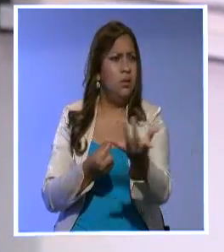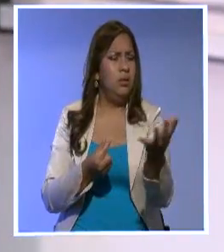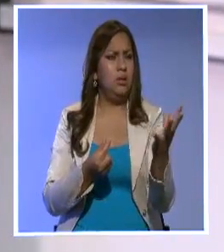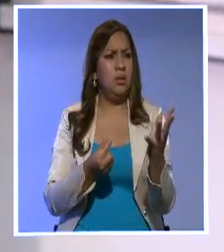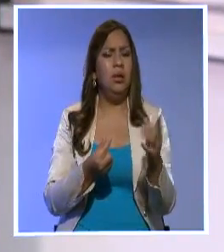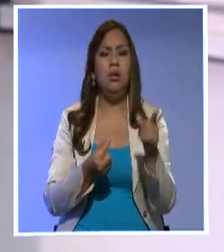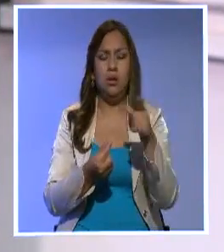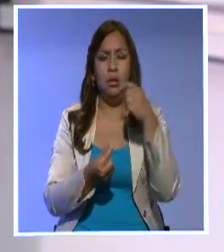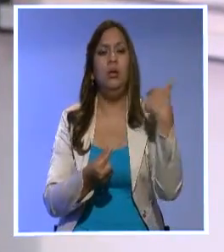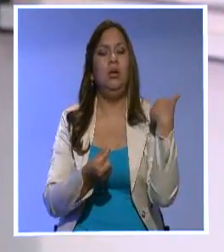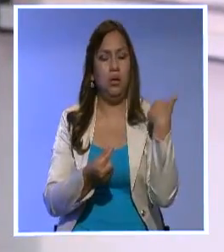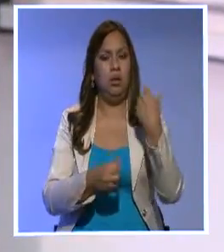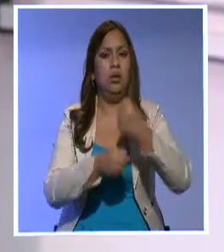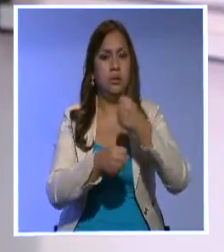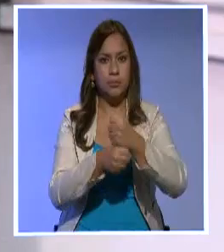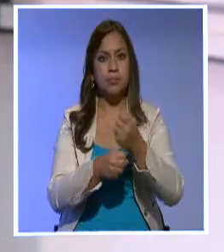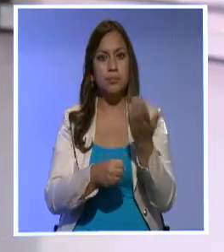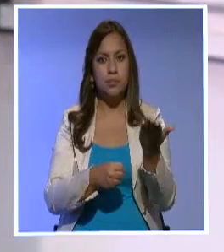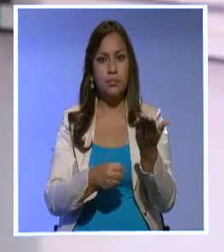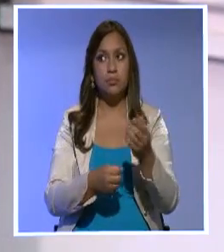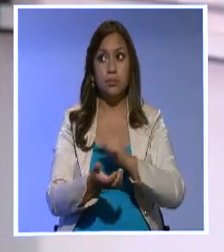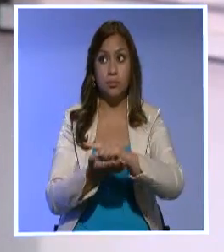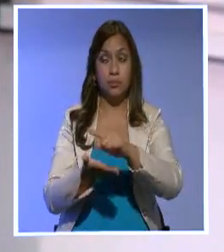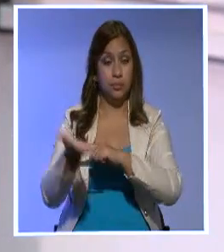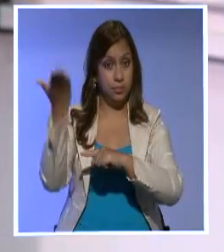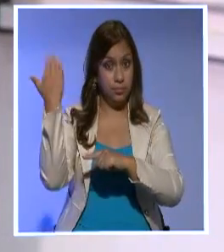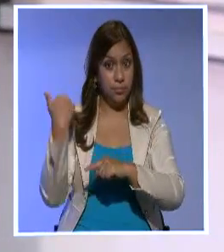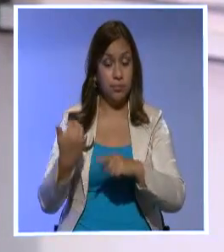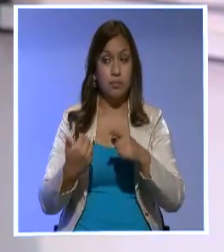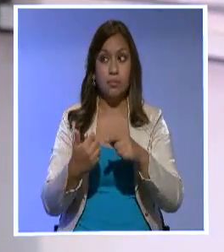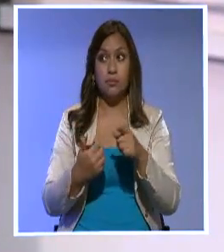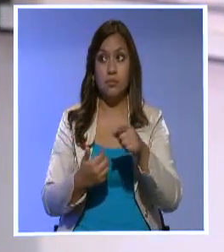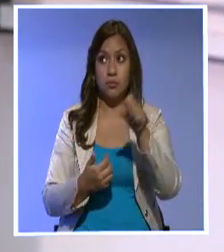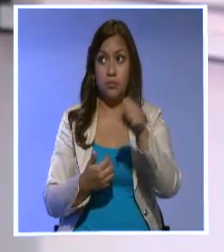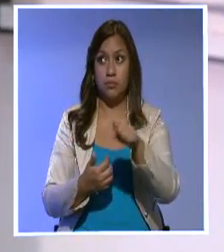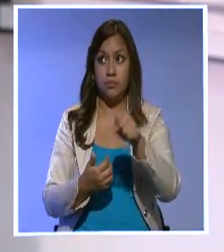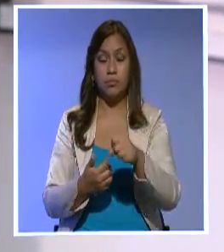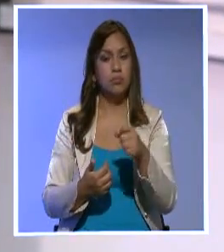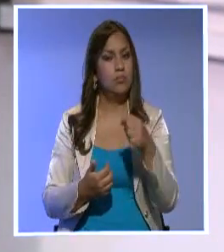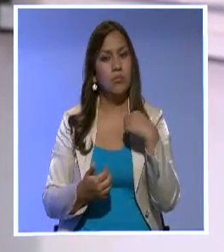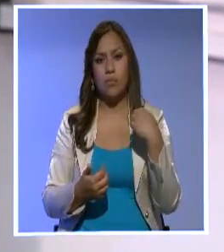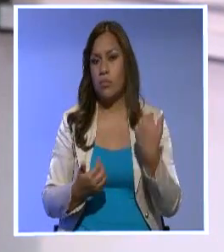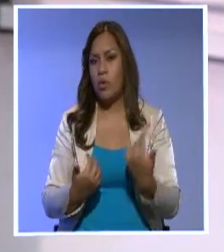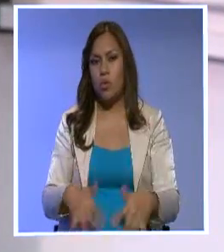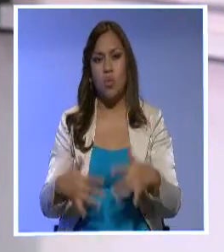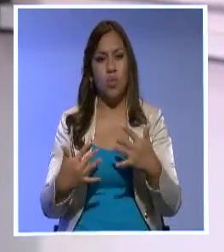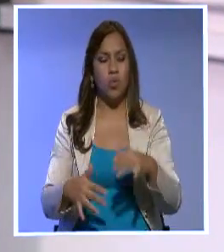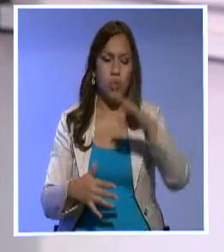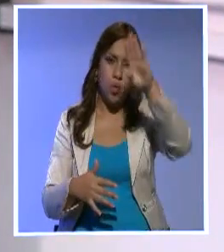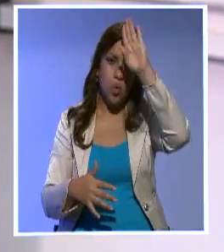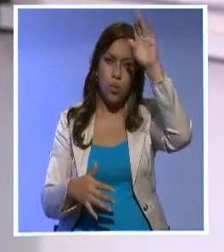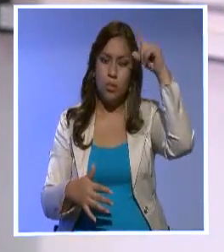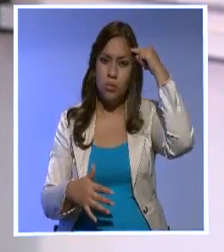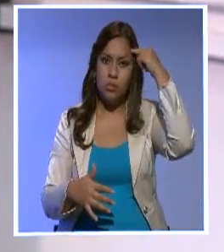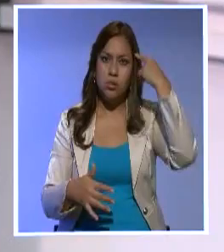le dijimos justamente la semana anterior en nuestro programa contigo de ley todas las bondades y los beneficios que generó el gobierno de cuba para los cubanos